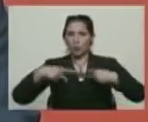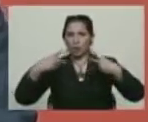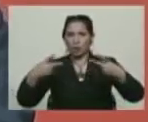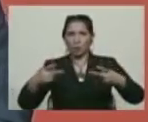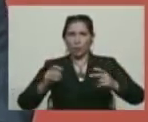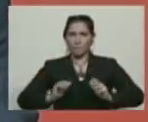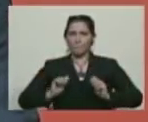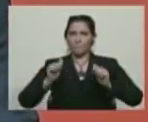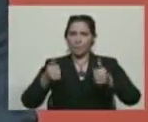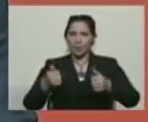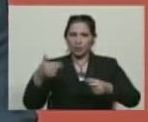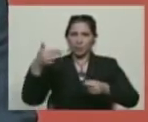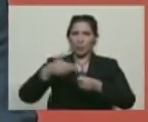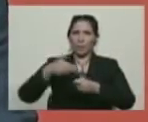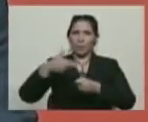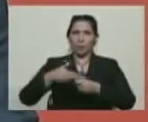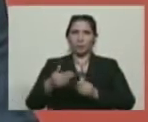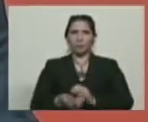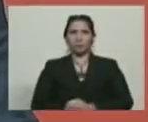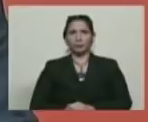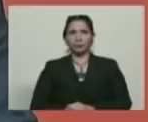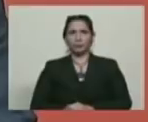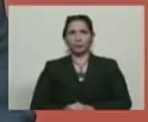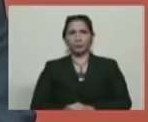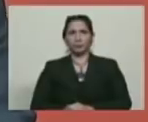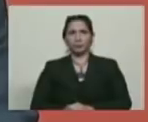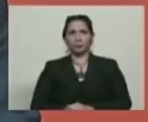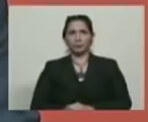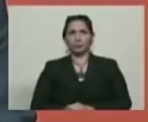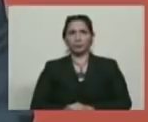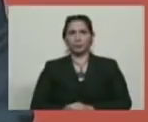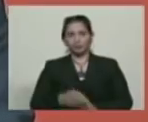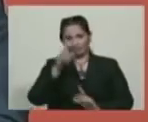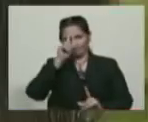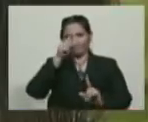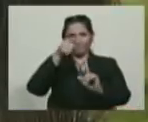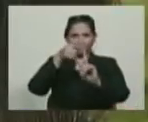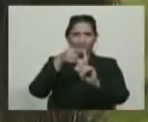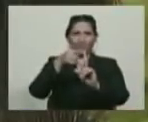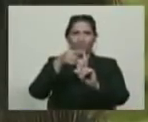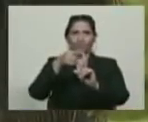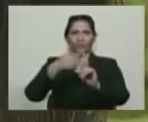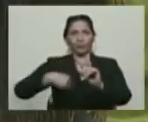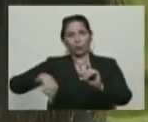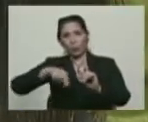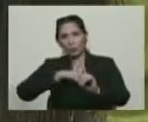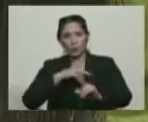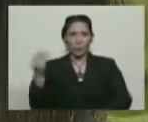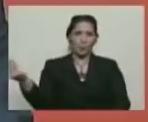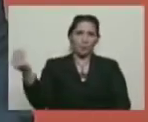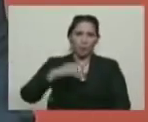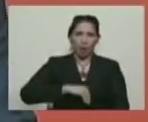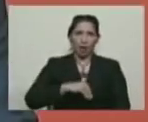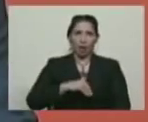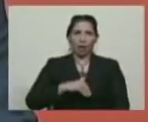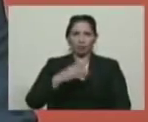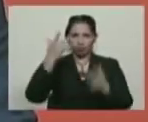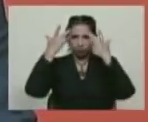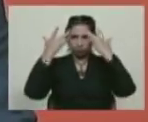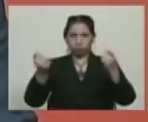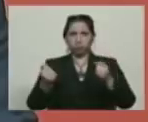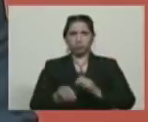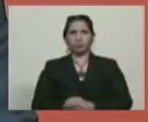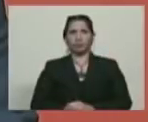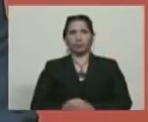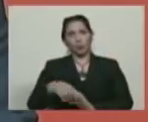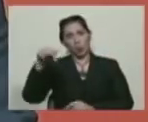post rentista en eso estamos y así allá vamos y estamos más convencidos que nunca hoy